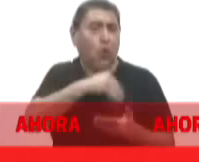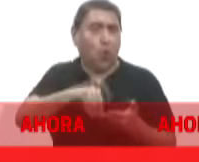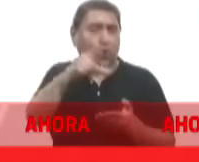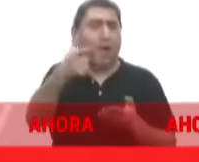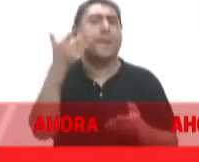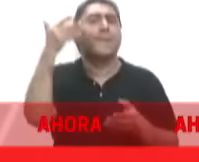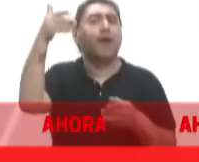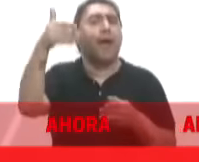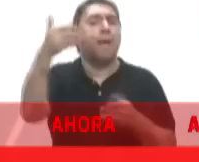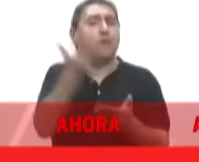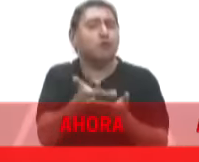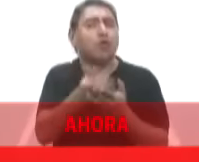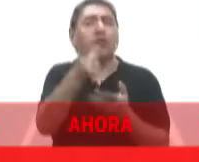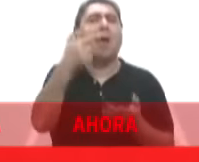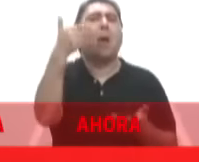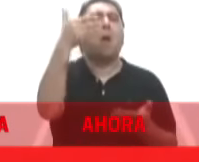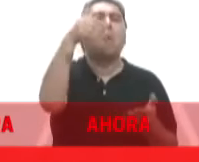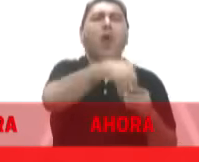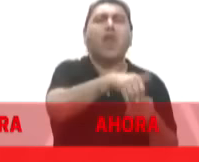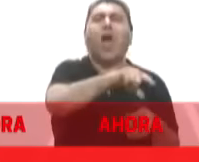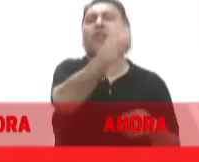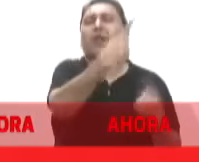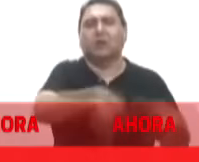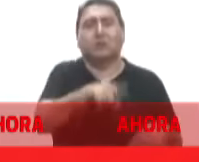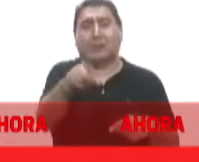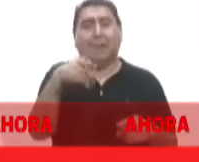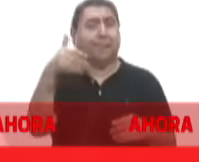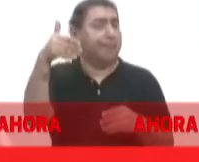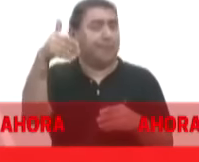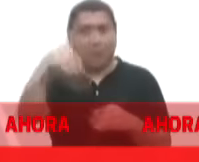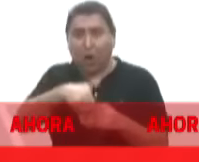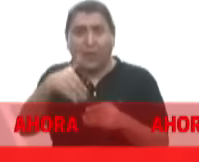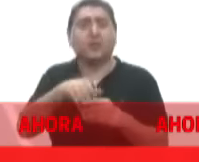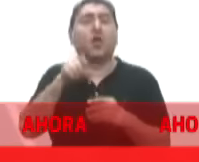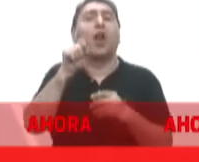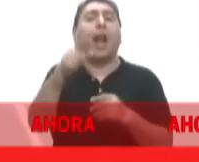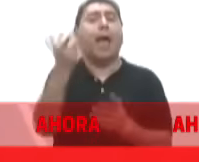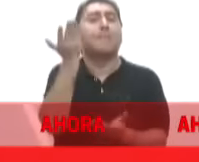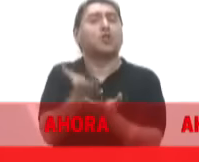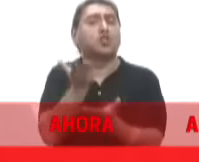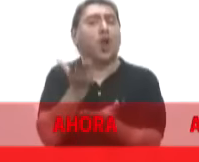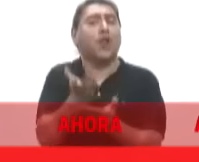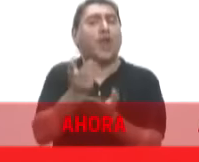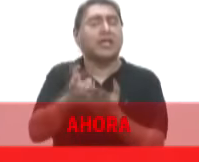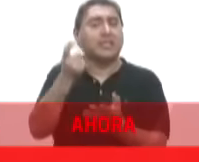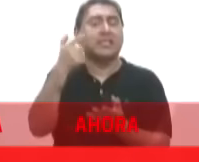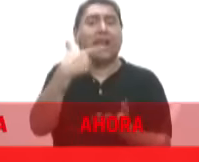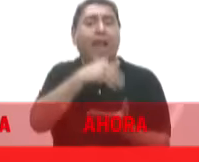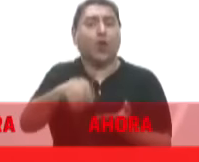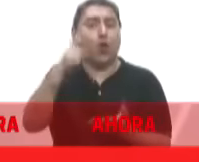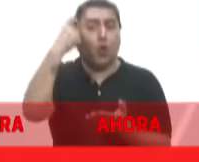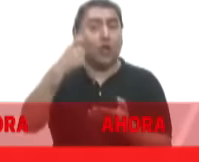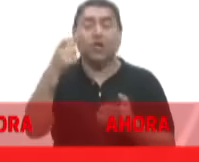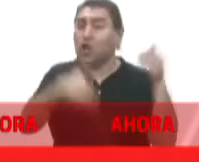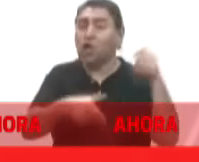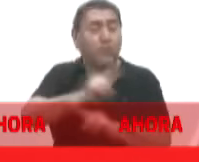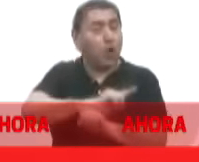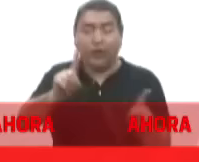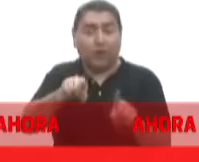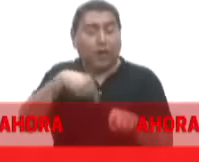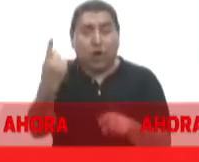votar otra cosa. Hasta que no ponga a votación la moción de orden del senador Lustó, no se vota otra